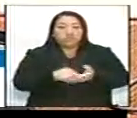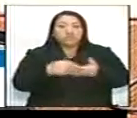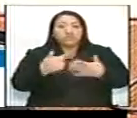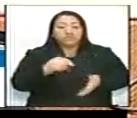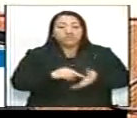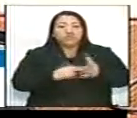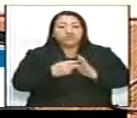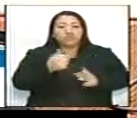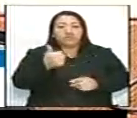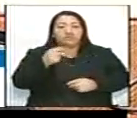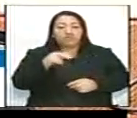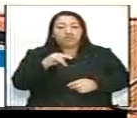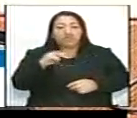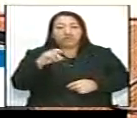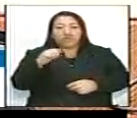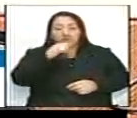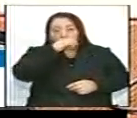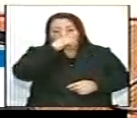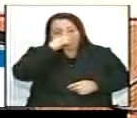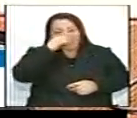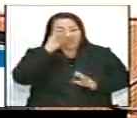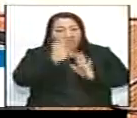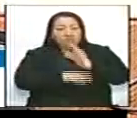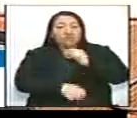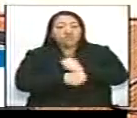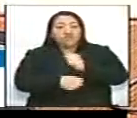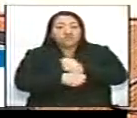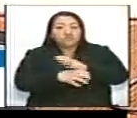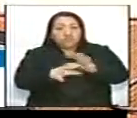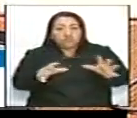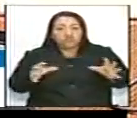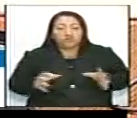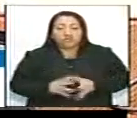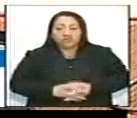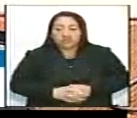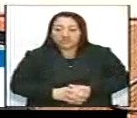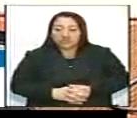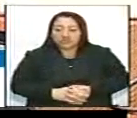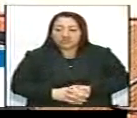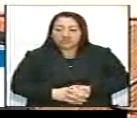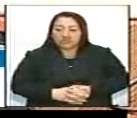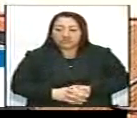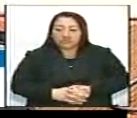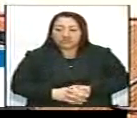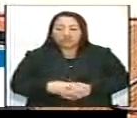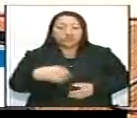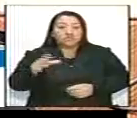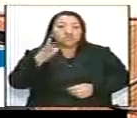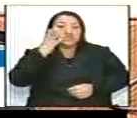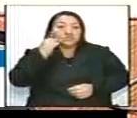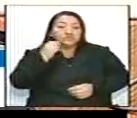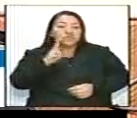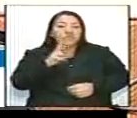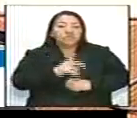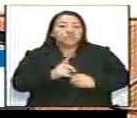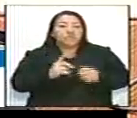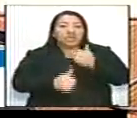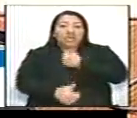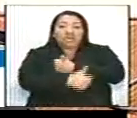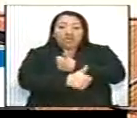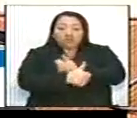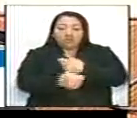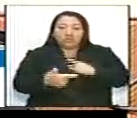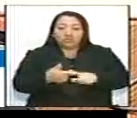la anemia. O sea, es un trabajo conjunto y multifactorial. Y ahí hay experiencias como la de dos distritos en